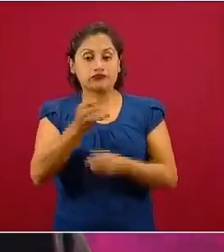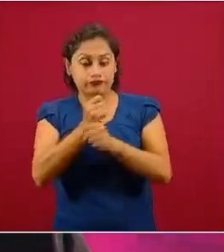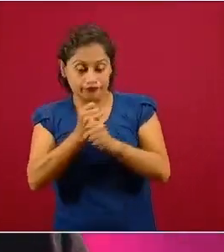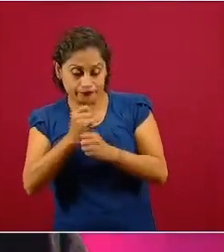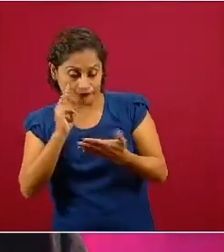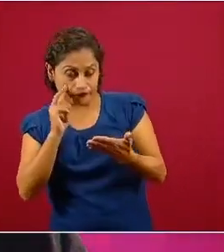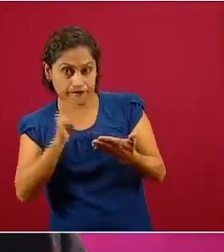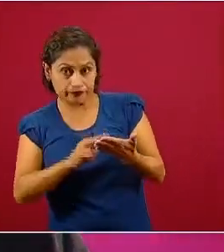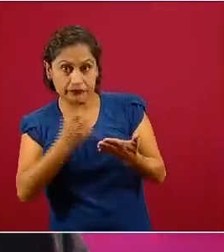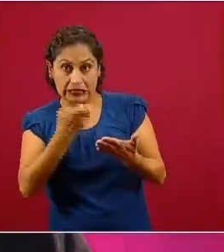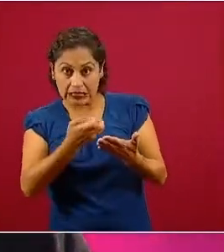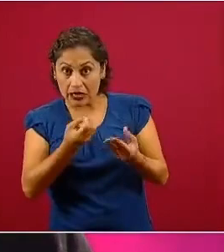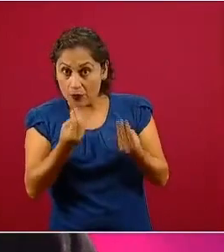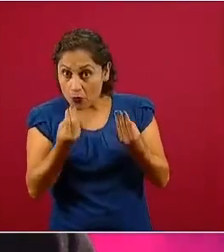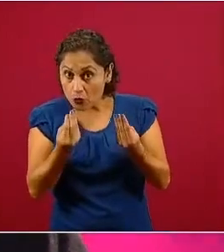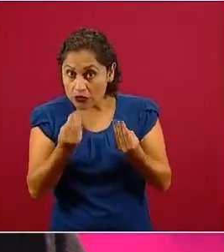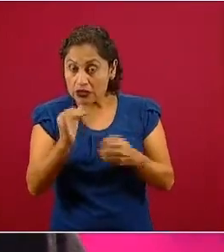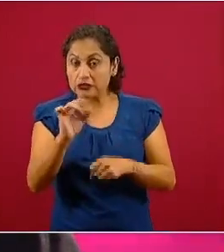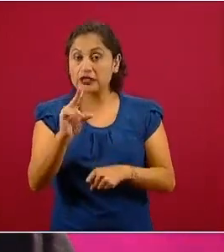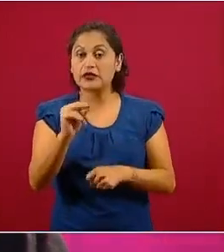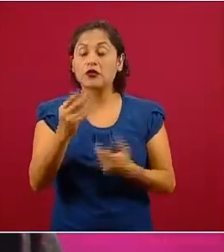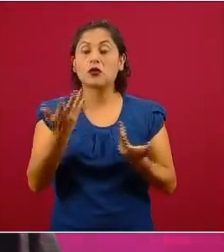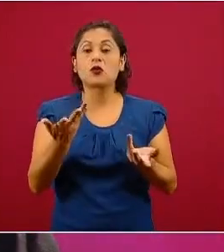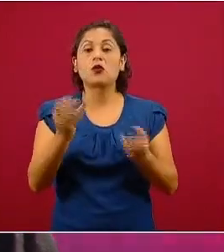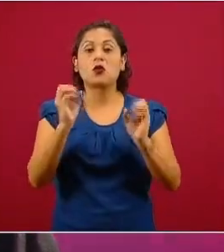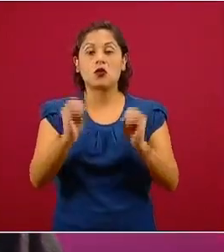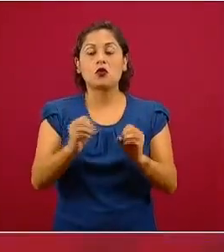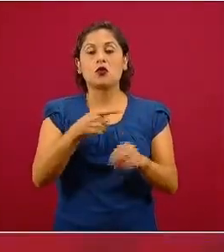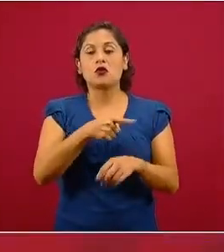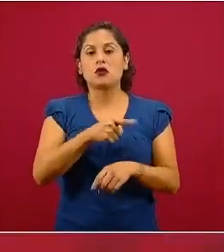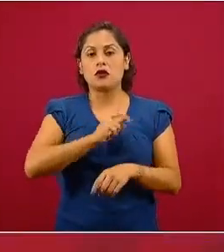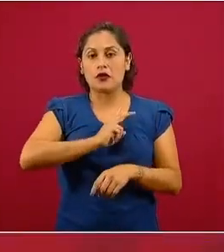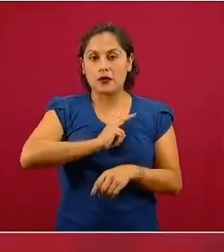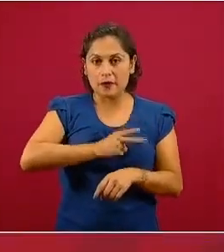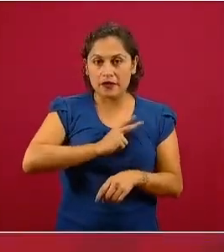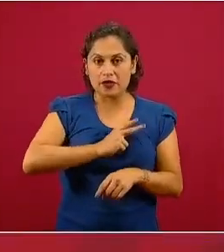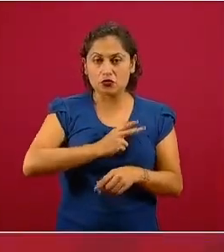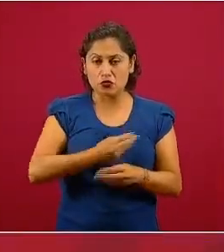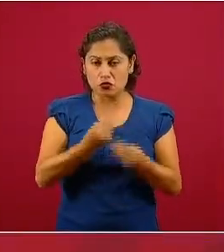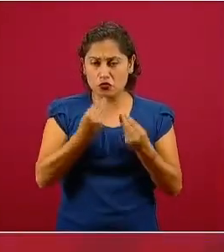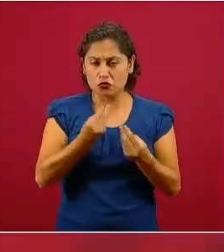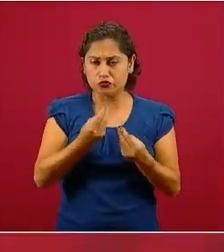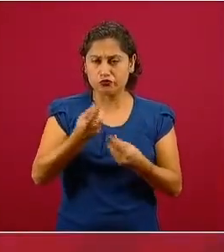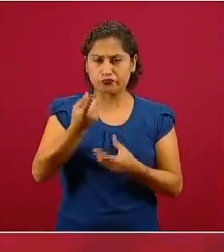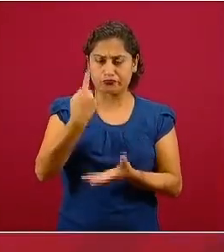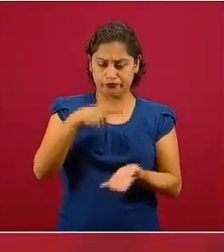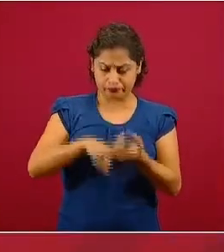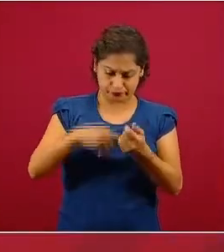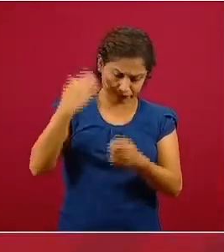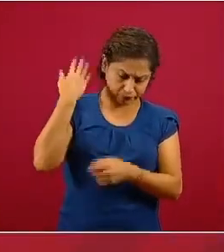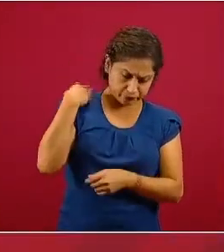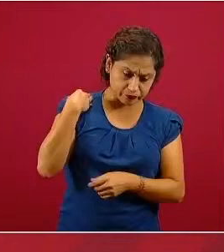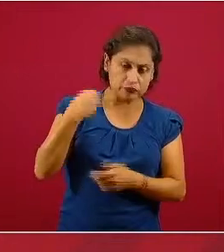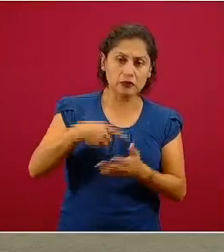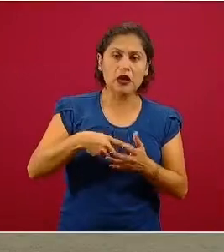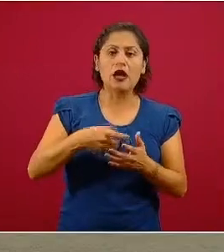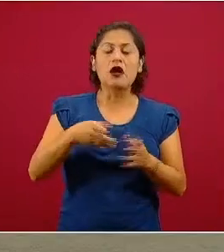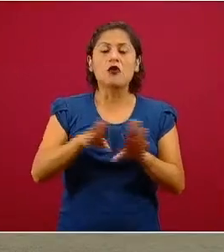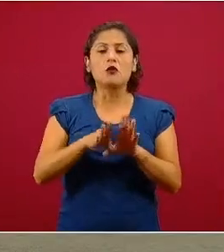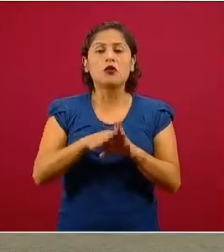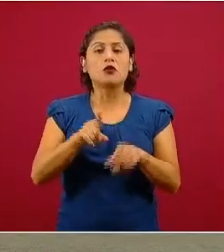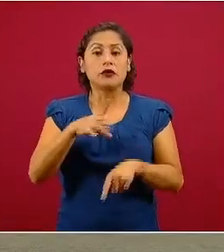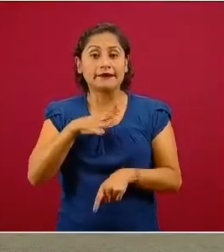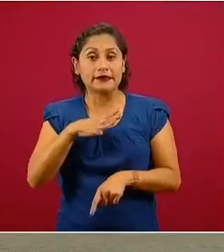inicio, es posible que haya una mayor cantidad de ese residuo. Lo importante que debe conocer la población es: no